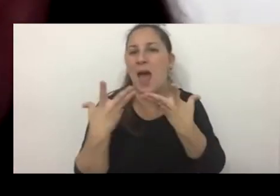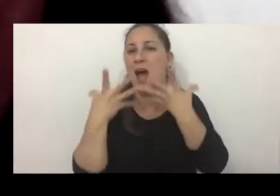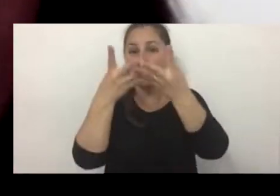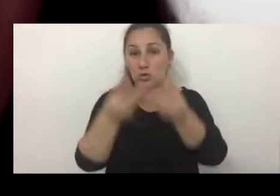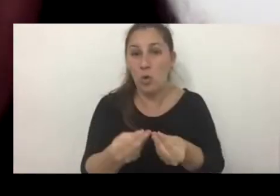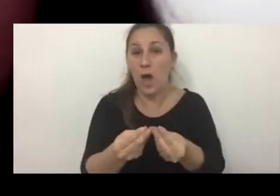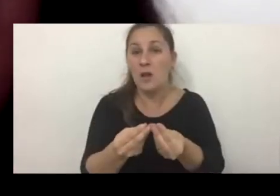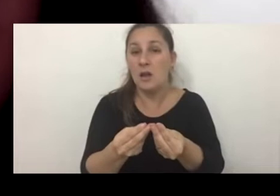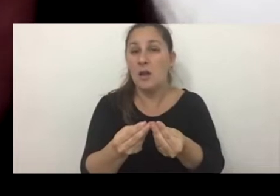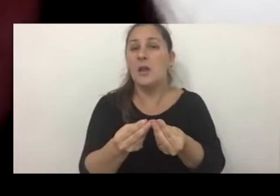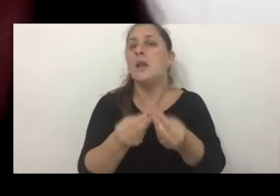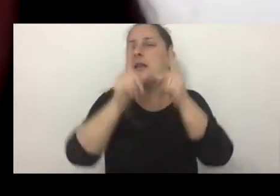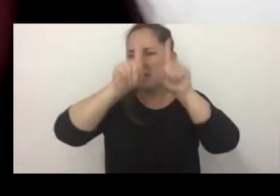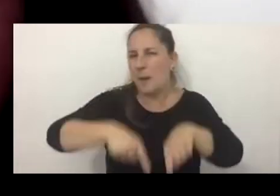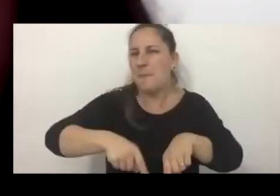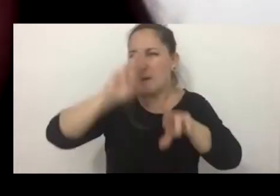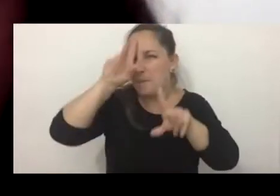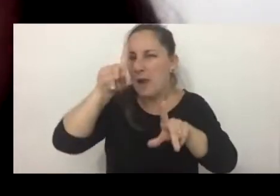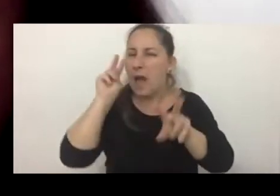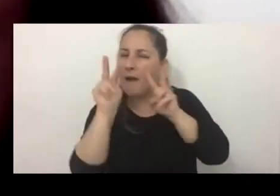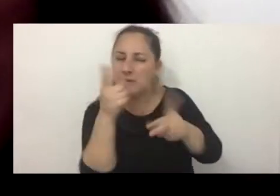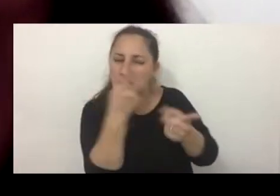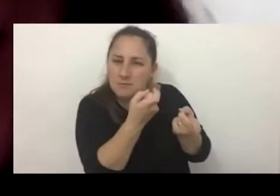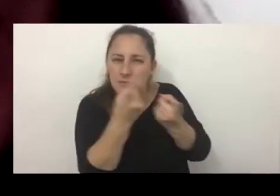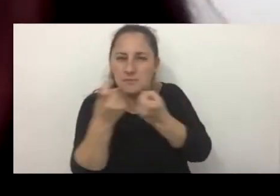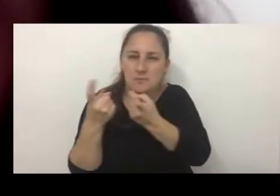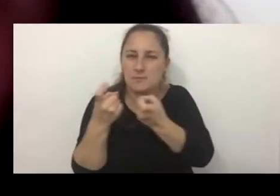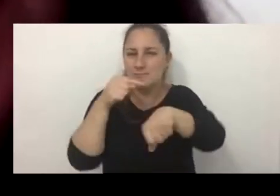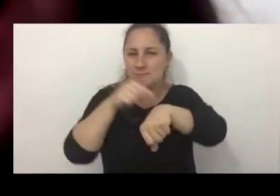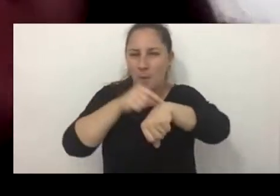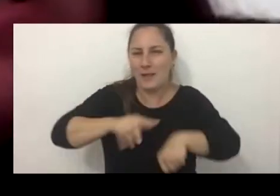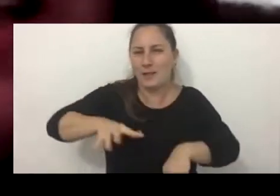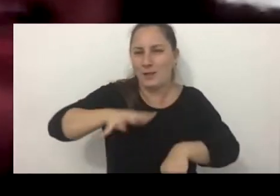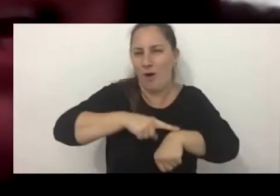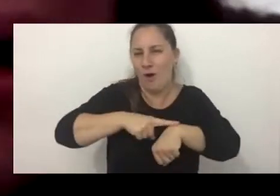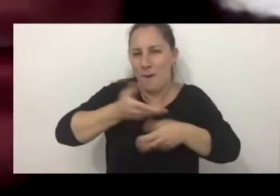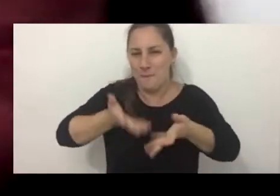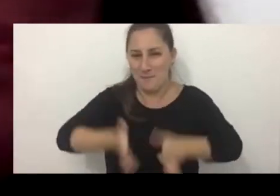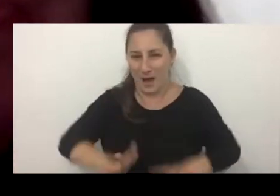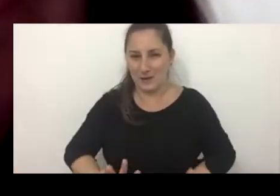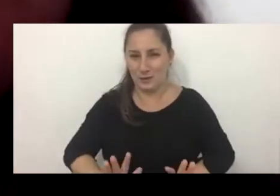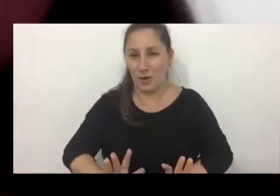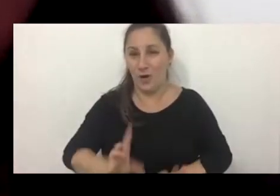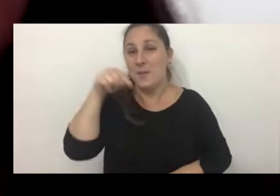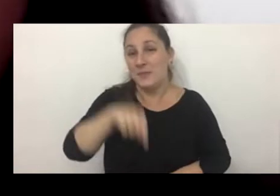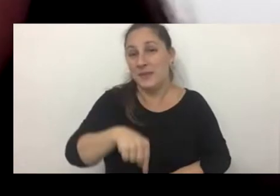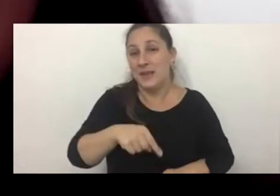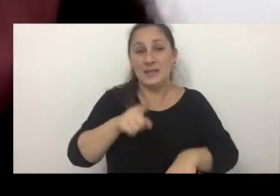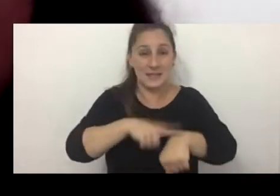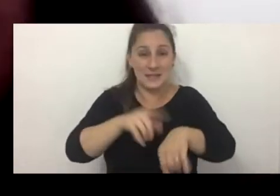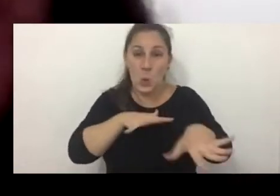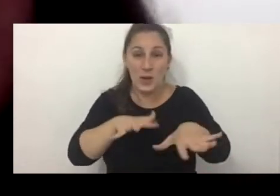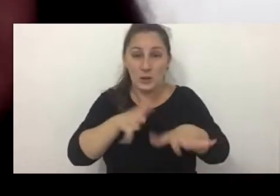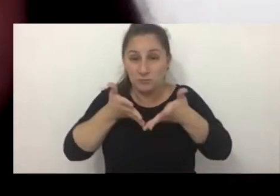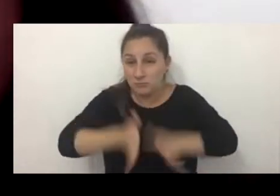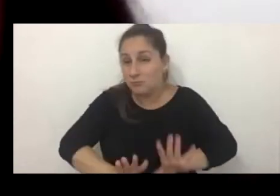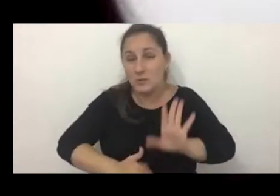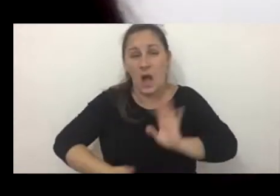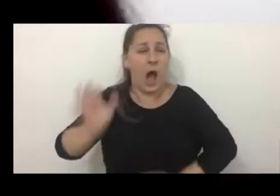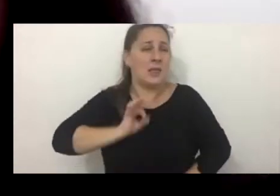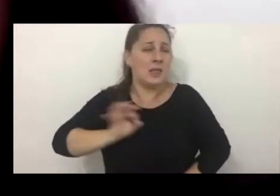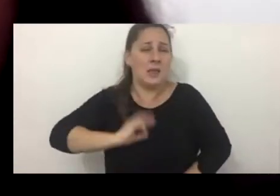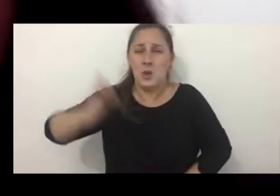se iba transmitiendo, ¿no? Era como una profesión que se transmitía de madres a hijas, ¿no? Las madres en